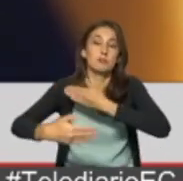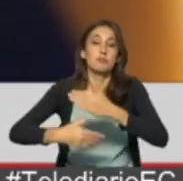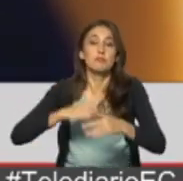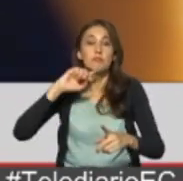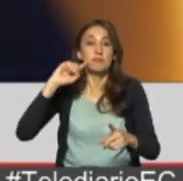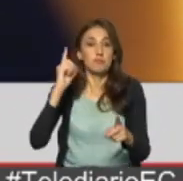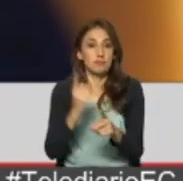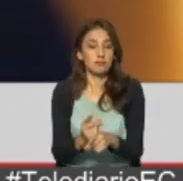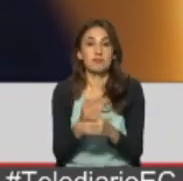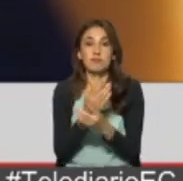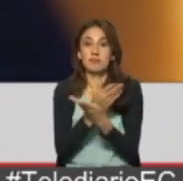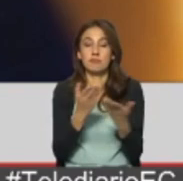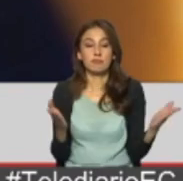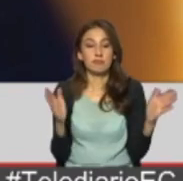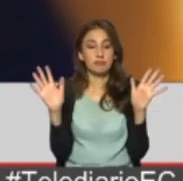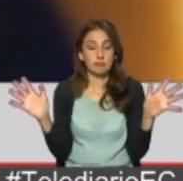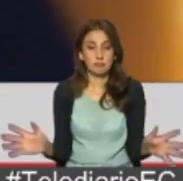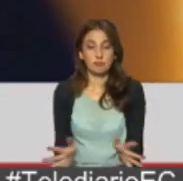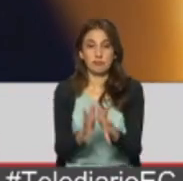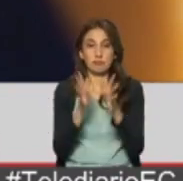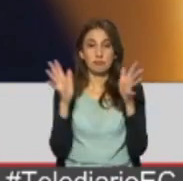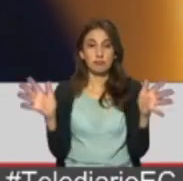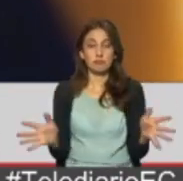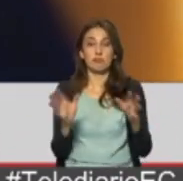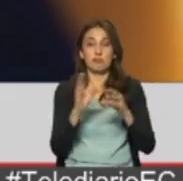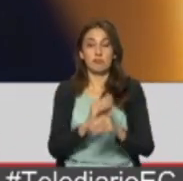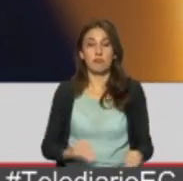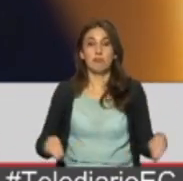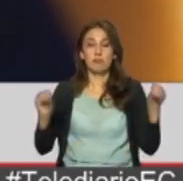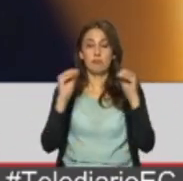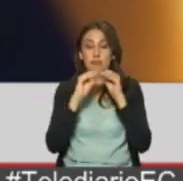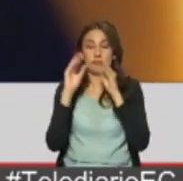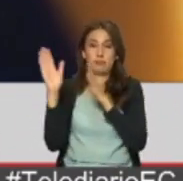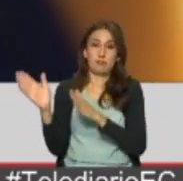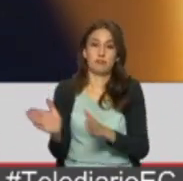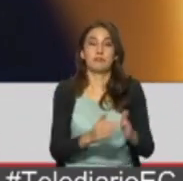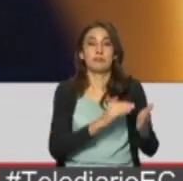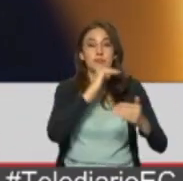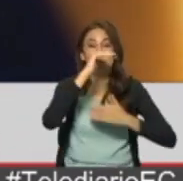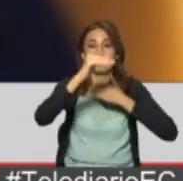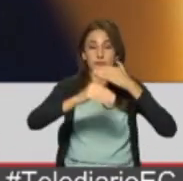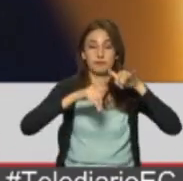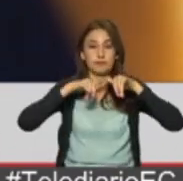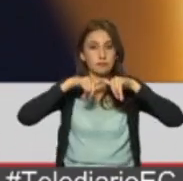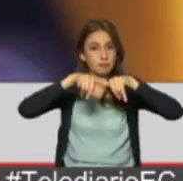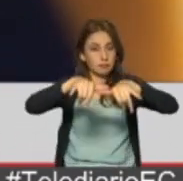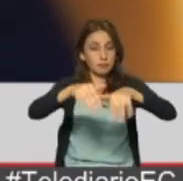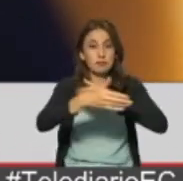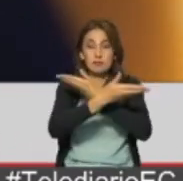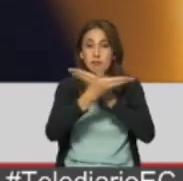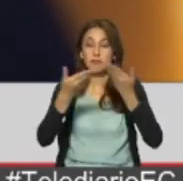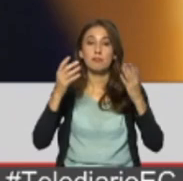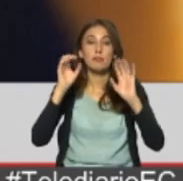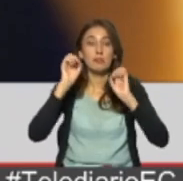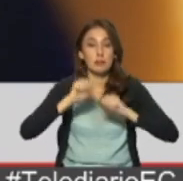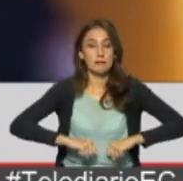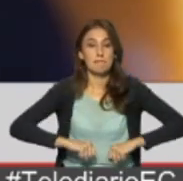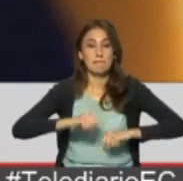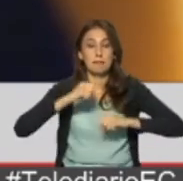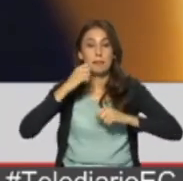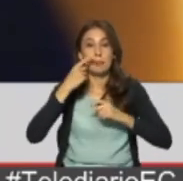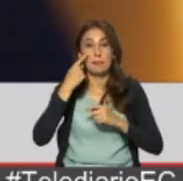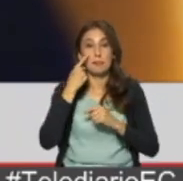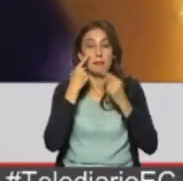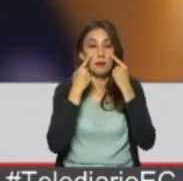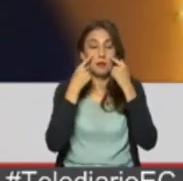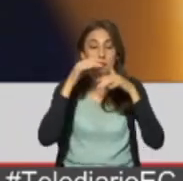que seguir incrementándose y tendrá un pico de este brote en los próximos 10 días. Luego de lo cual ya se podrán observar